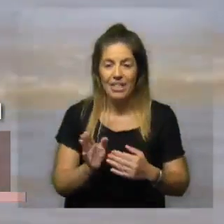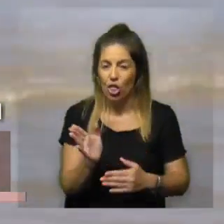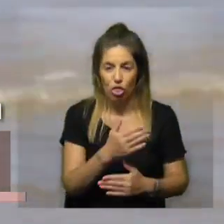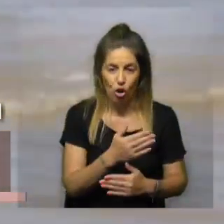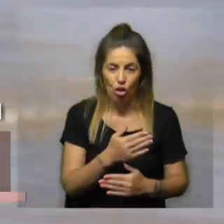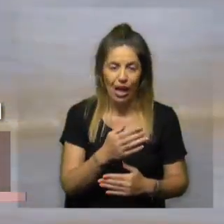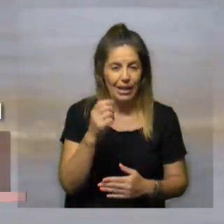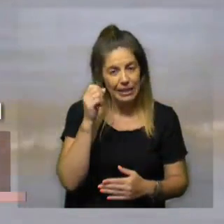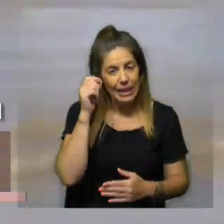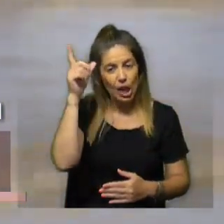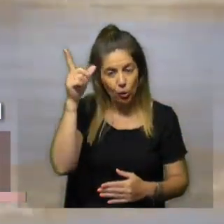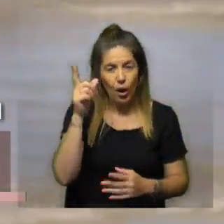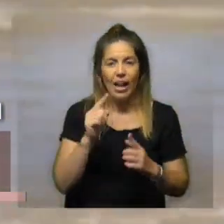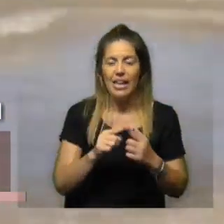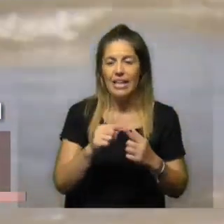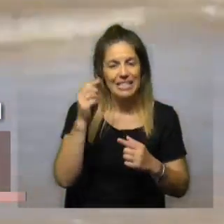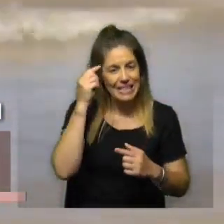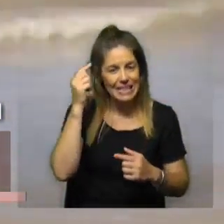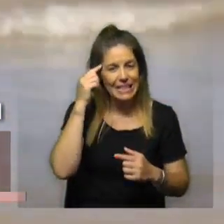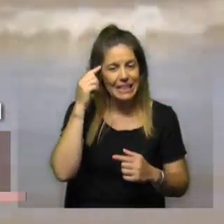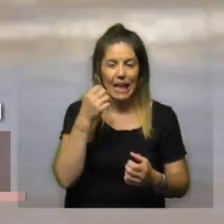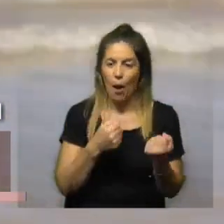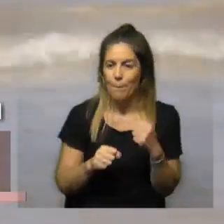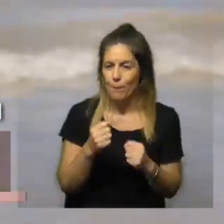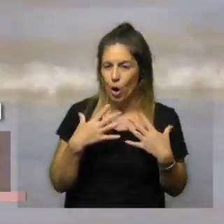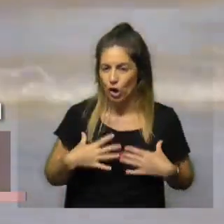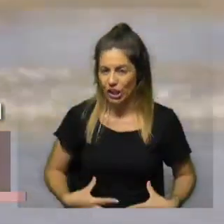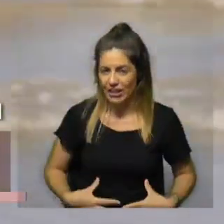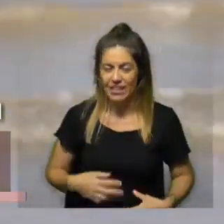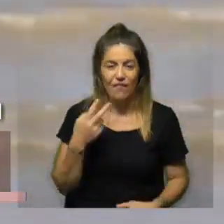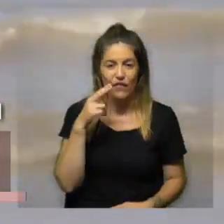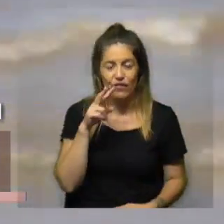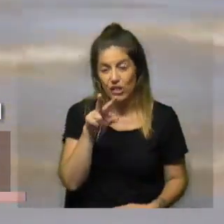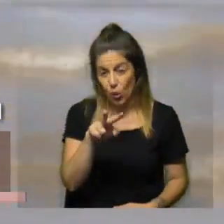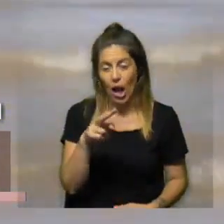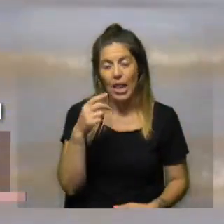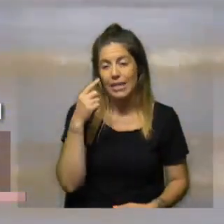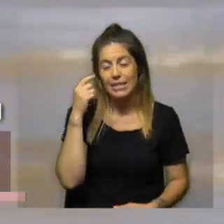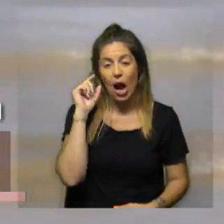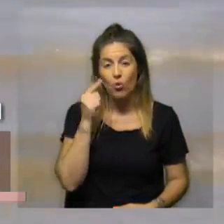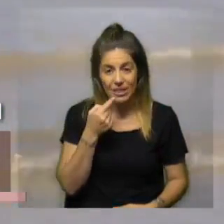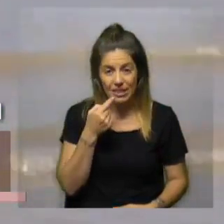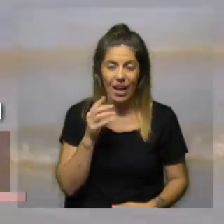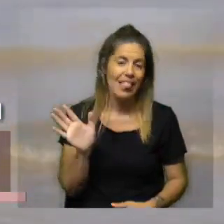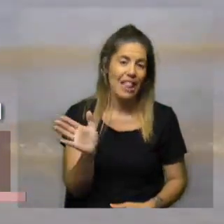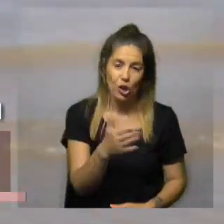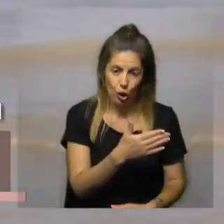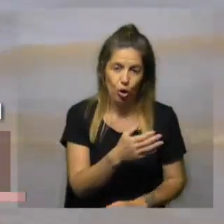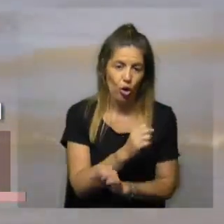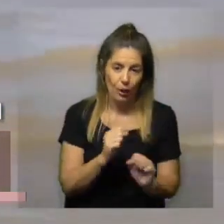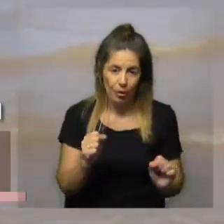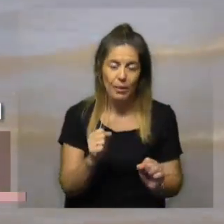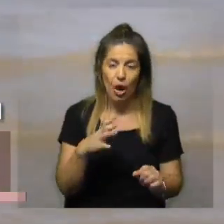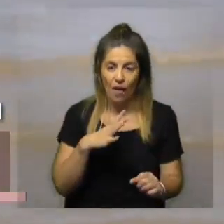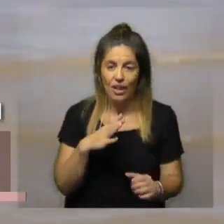Discapacidades intelectuales, discapacidades psíquicas, discapacidad motriz, visuales, auditivas, o sea, hay de todo lo que podamos tener en la